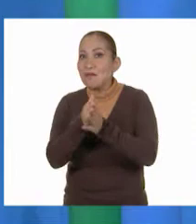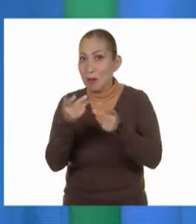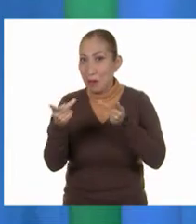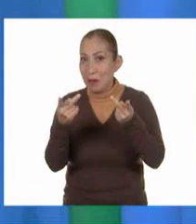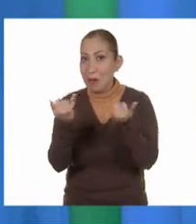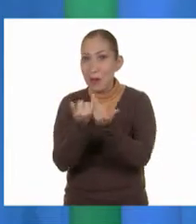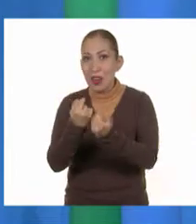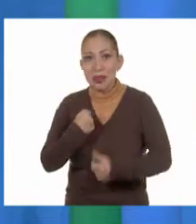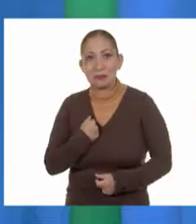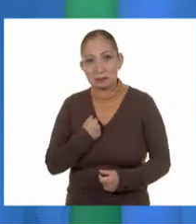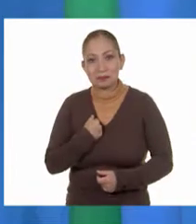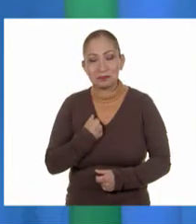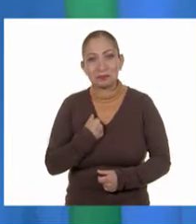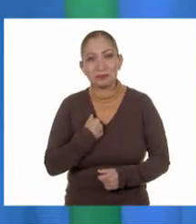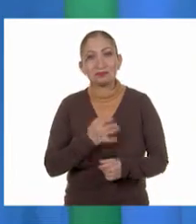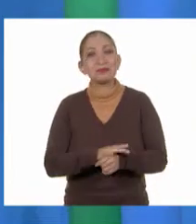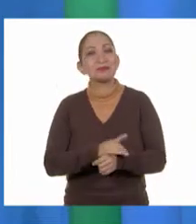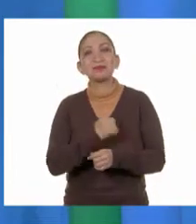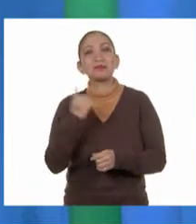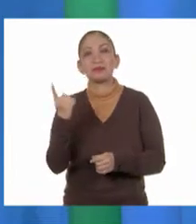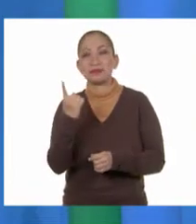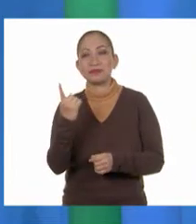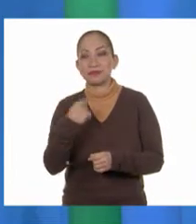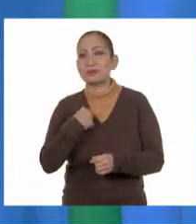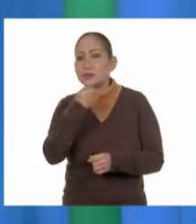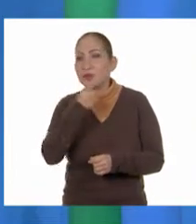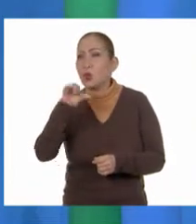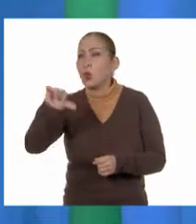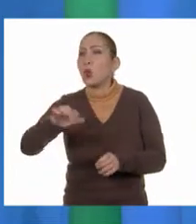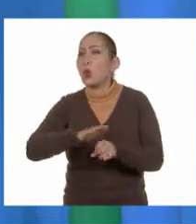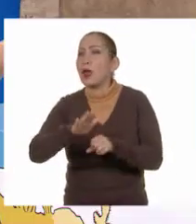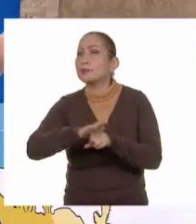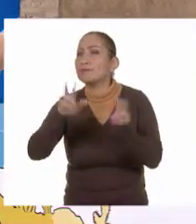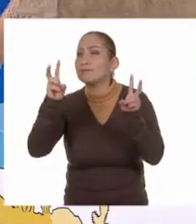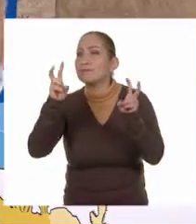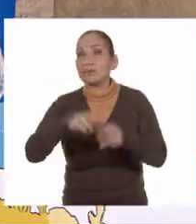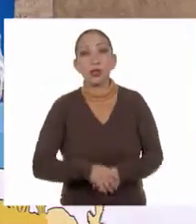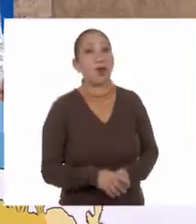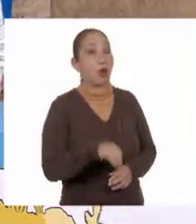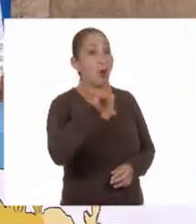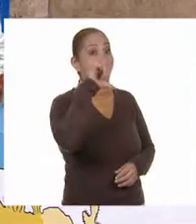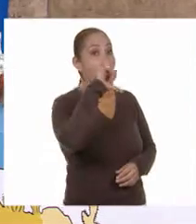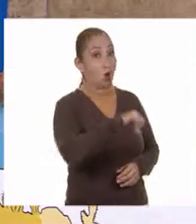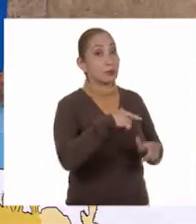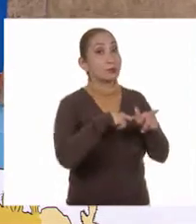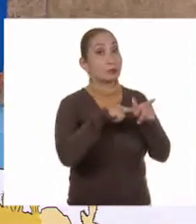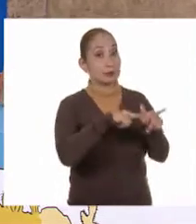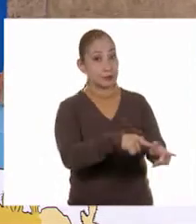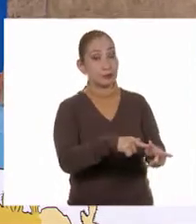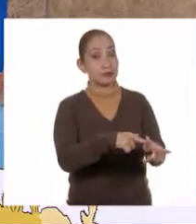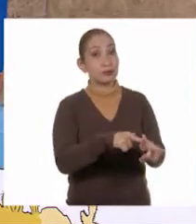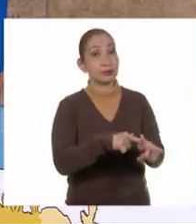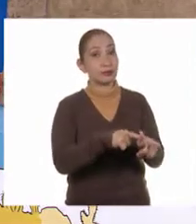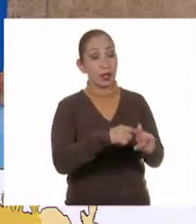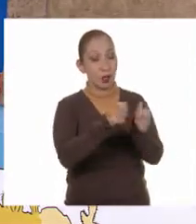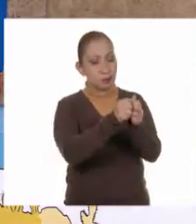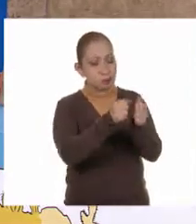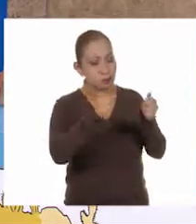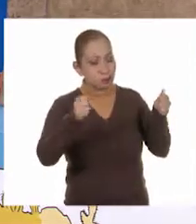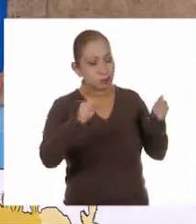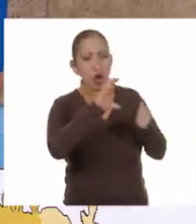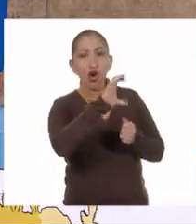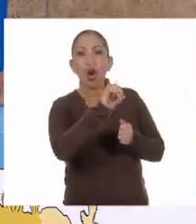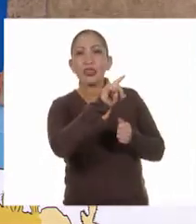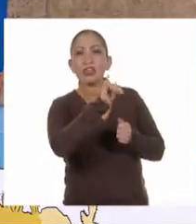como yo. Porque, pues, díganos, ¿qué nos tiene preparados para hoy? Hoy, Juan Carlos, continuaremos con nuestro códice sobre el proceso